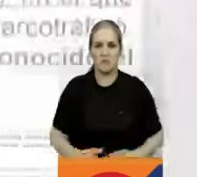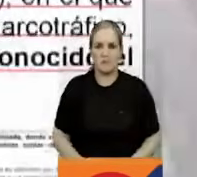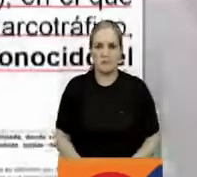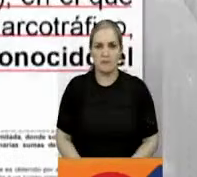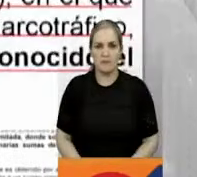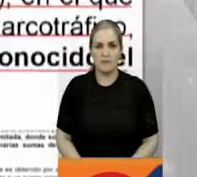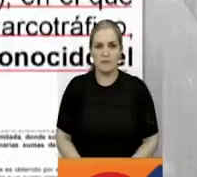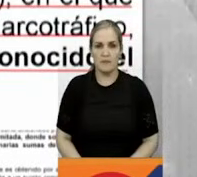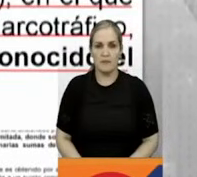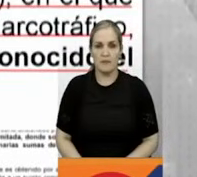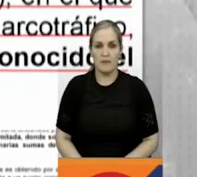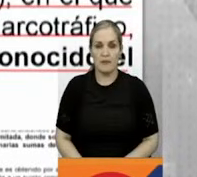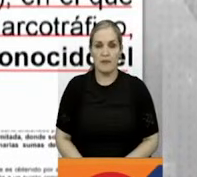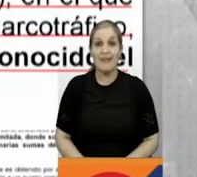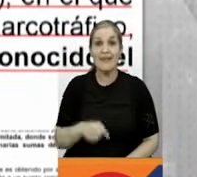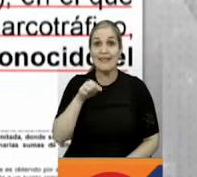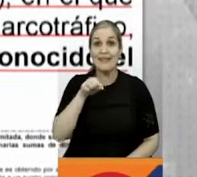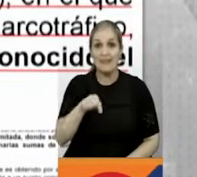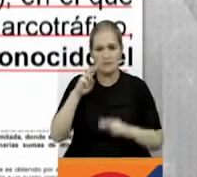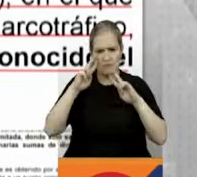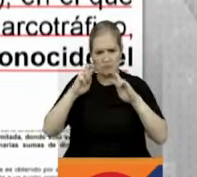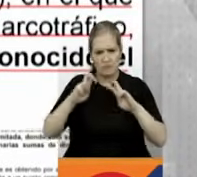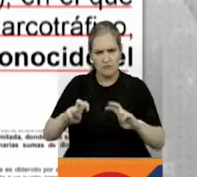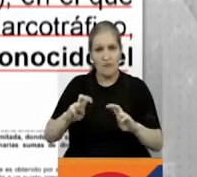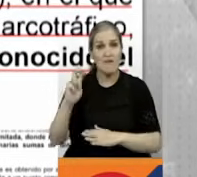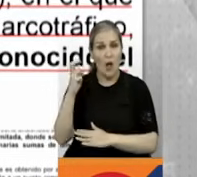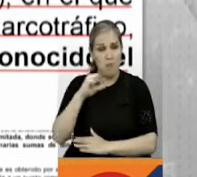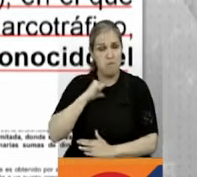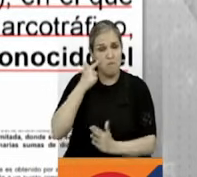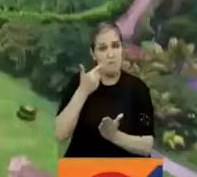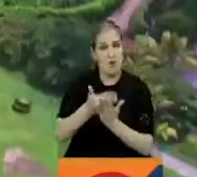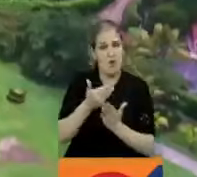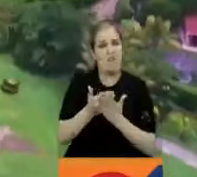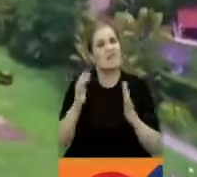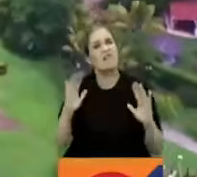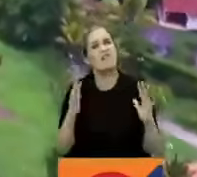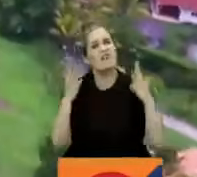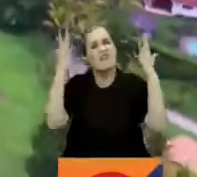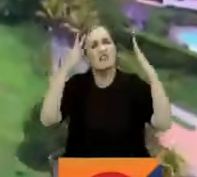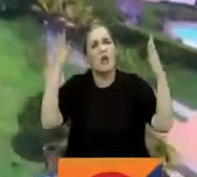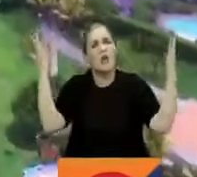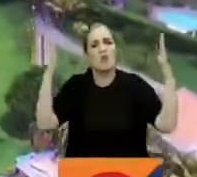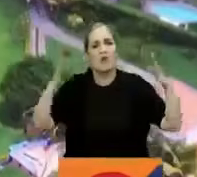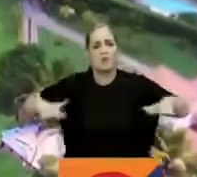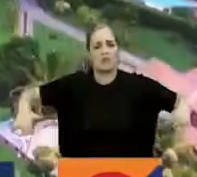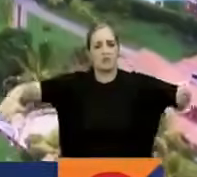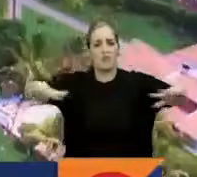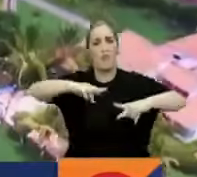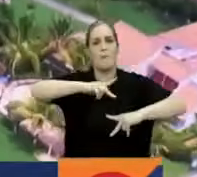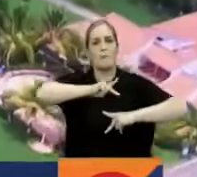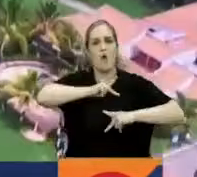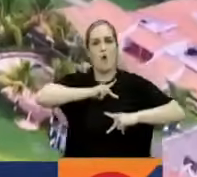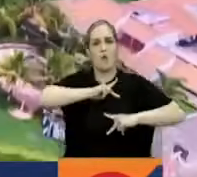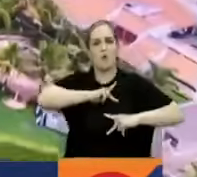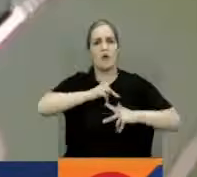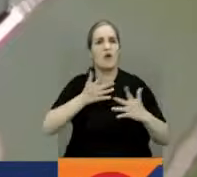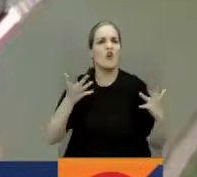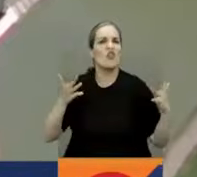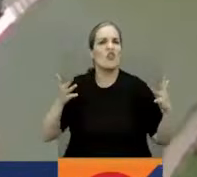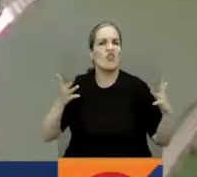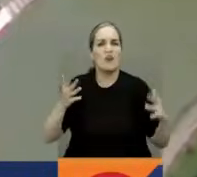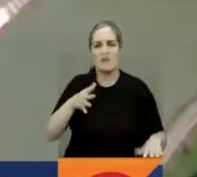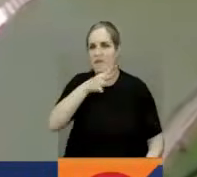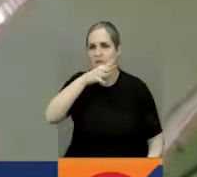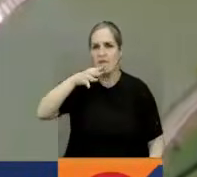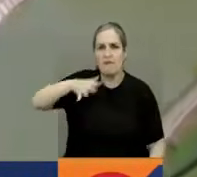Balvin. Según el documento de Fiscalía, la fiesta se habría realizado en un condominio de su propiedad en el sector Las